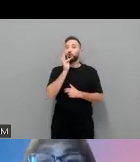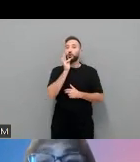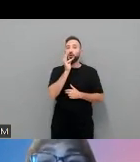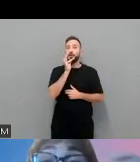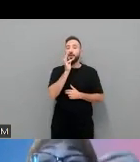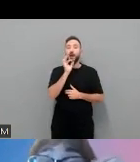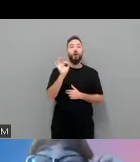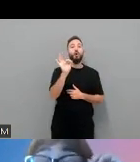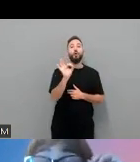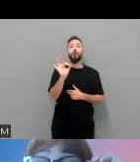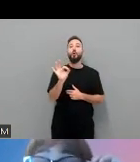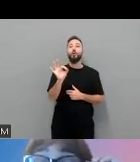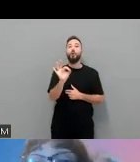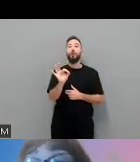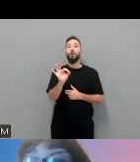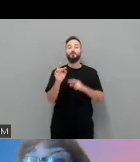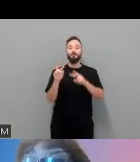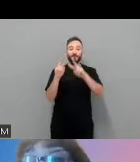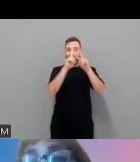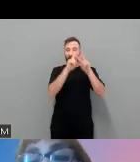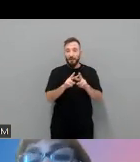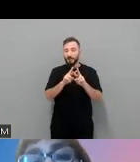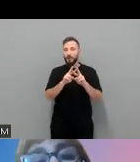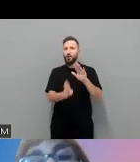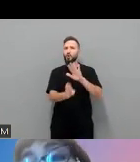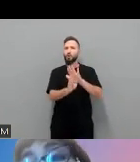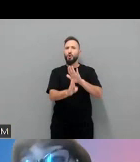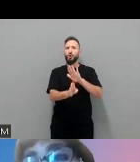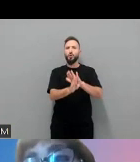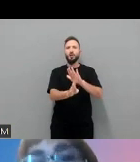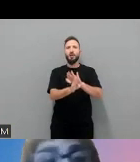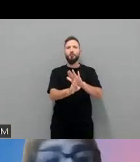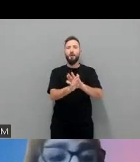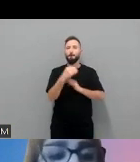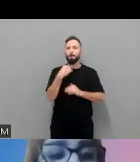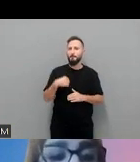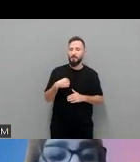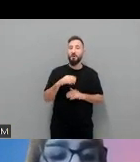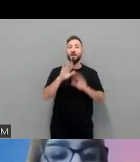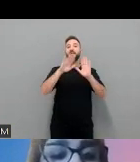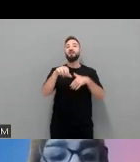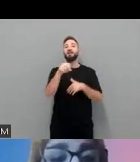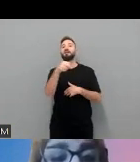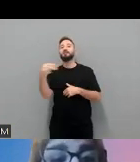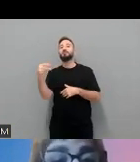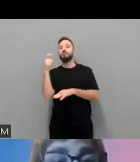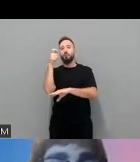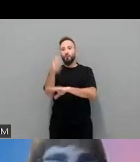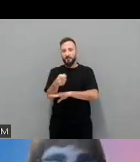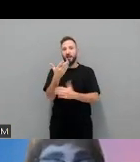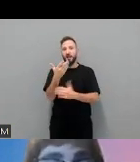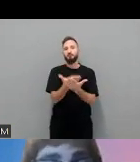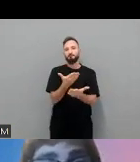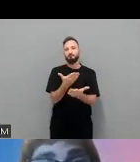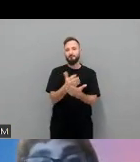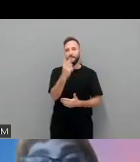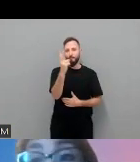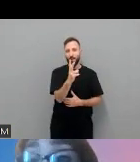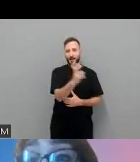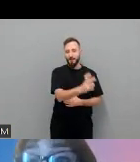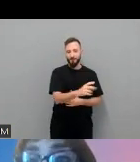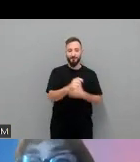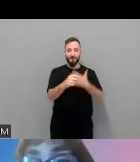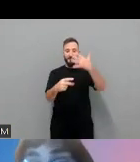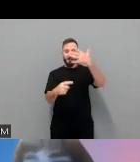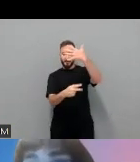o aún revisando si ha decidido mantener judicialmente, pues en ese caso la resolución judicial, ¿vale? Junto a ello, ¿qué más se pide?